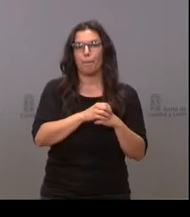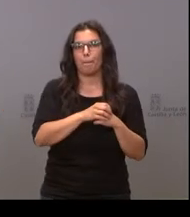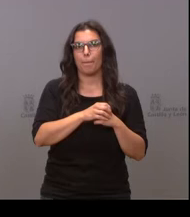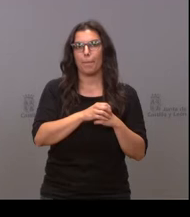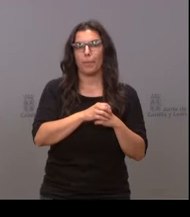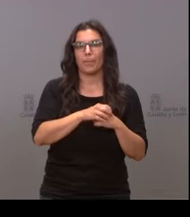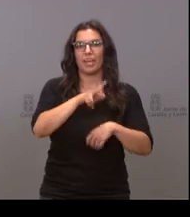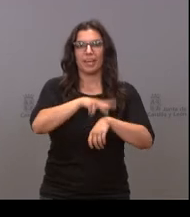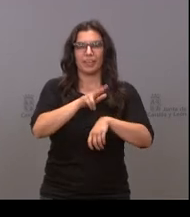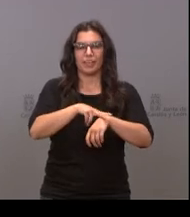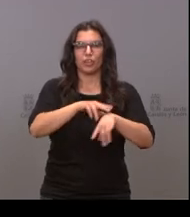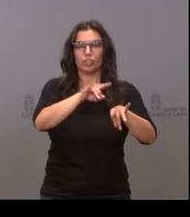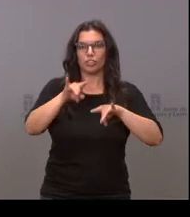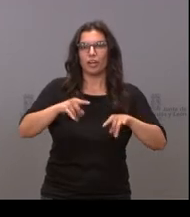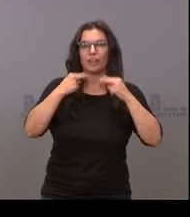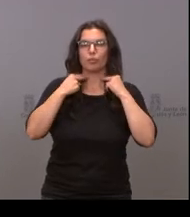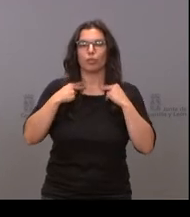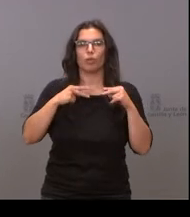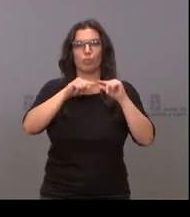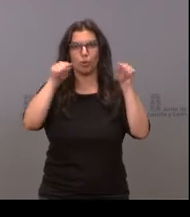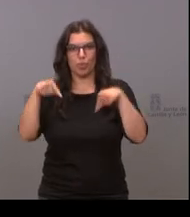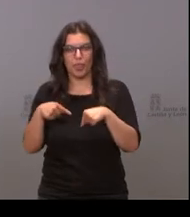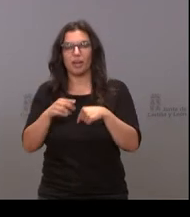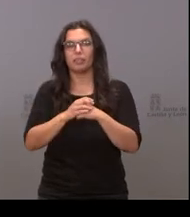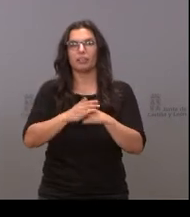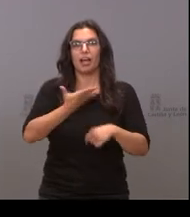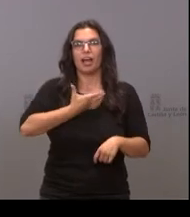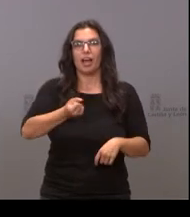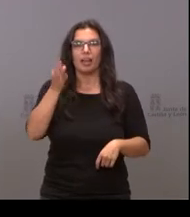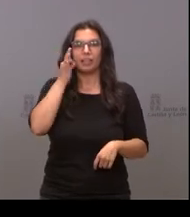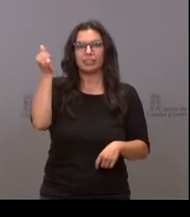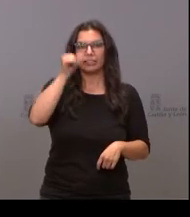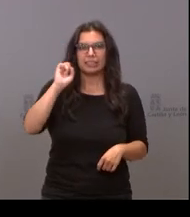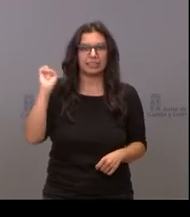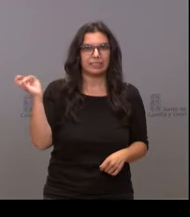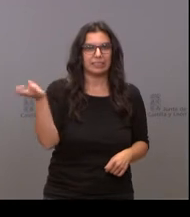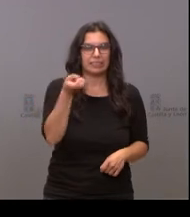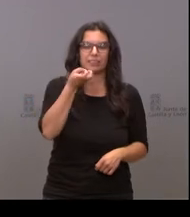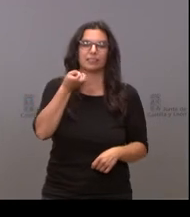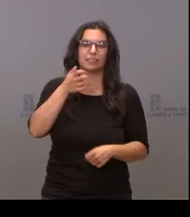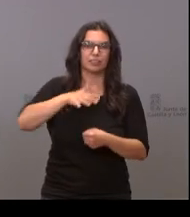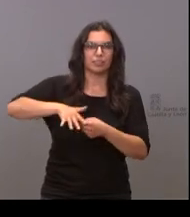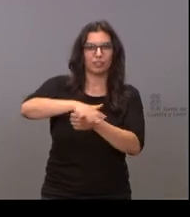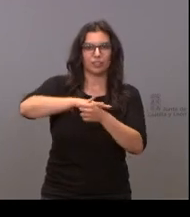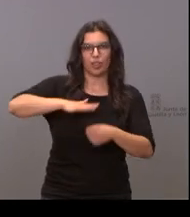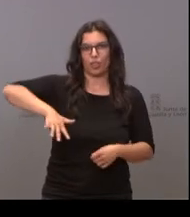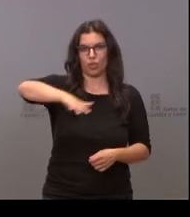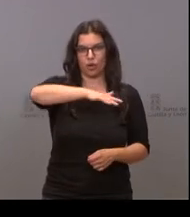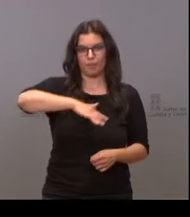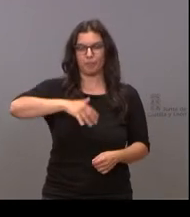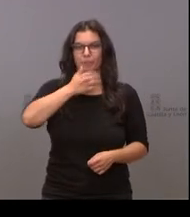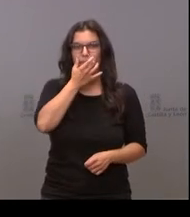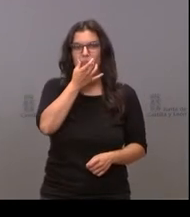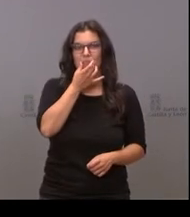territorial los diputados provinciales todas las alcaldesas y alcaldes de esta de esta zona